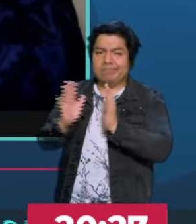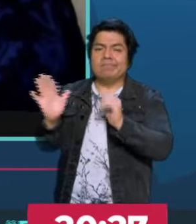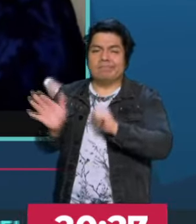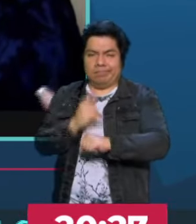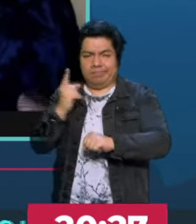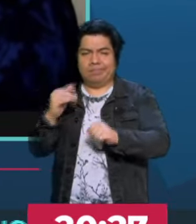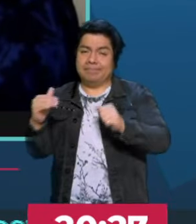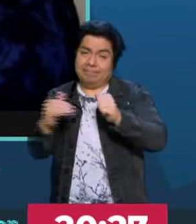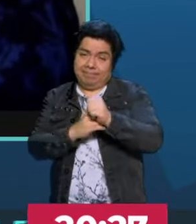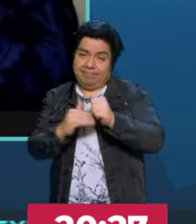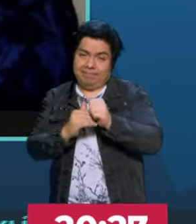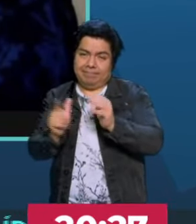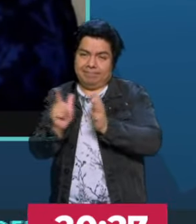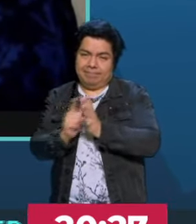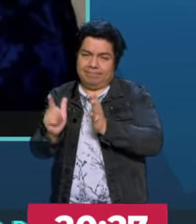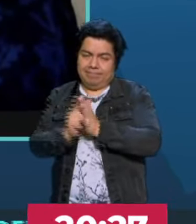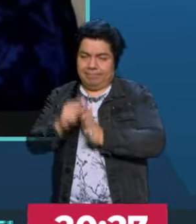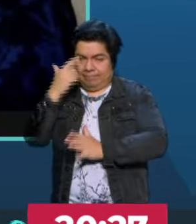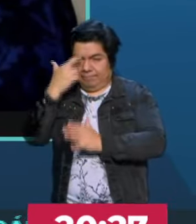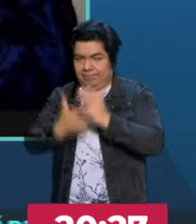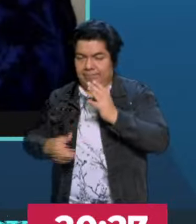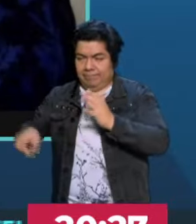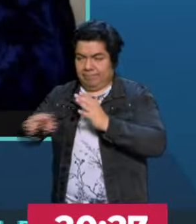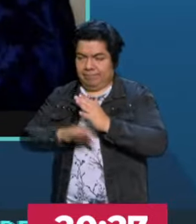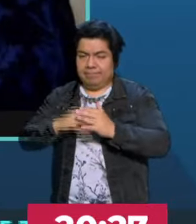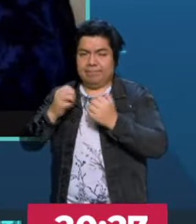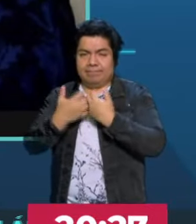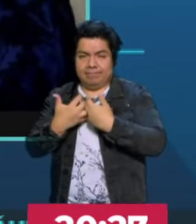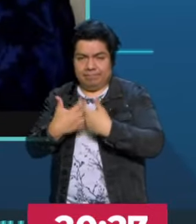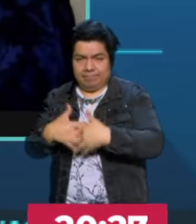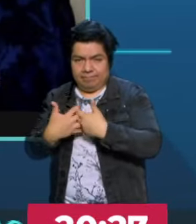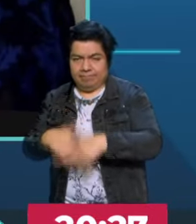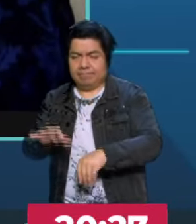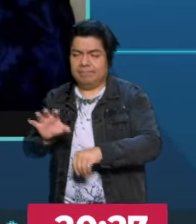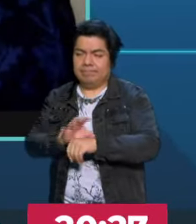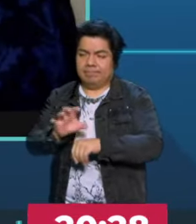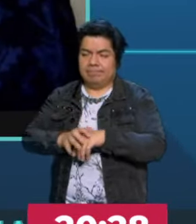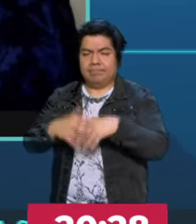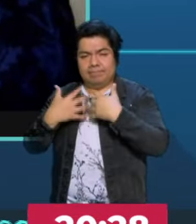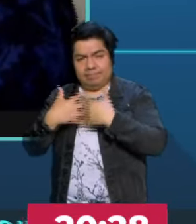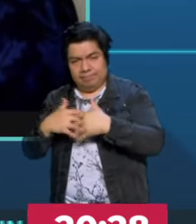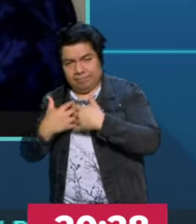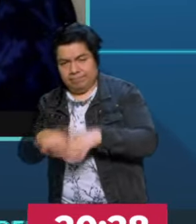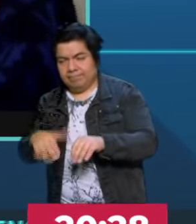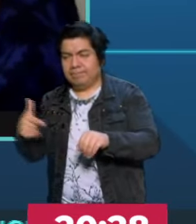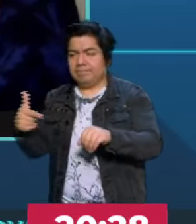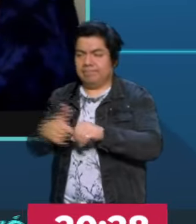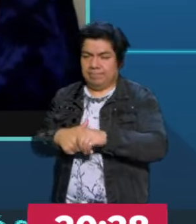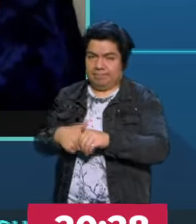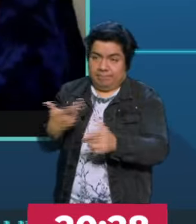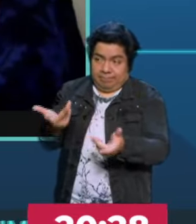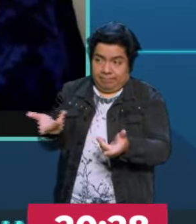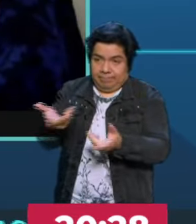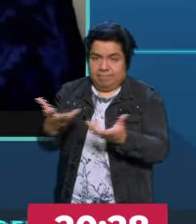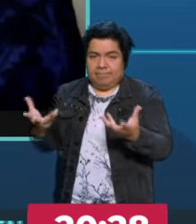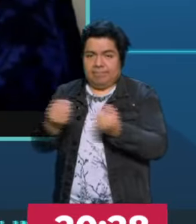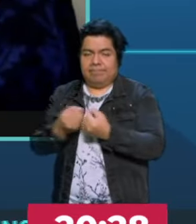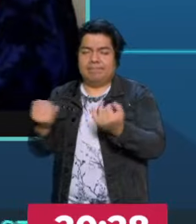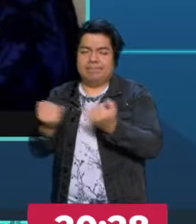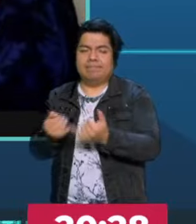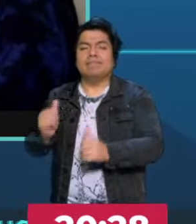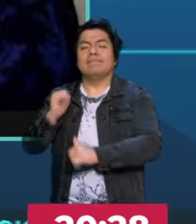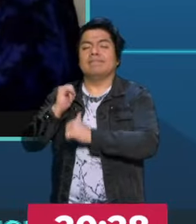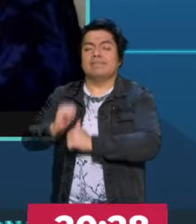ilícitos en que se involucran empresas del sector energético, que se involucran empresas gasolineras, además, por supuesto, de los